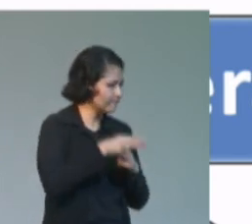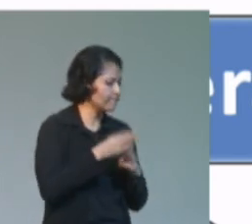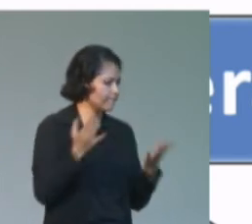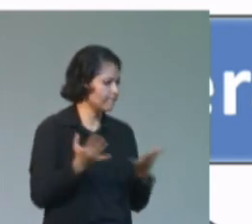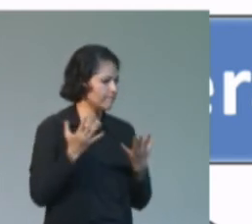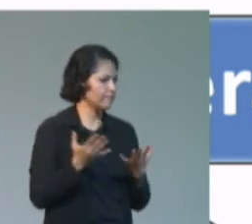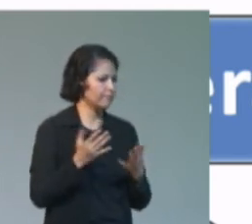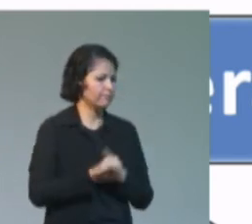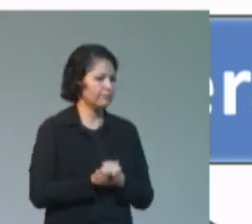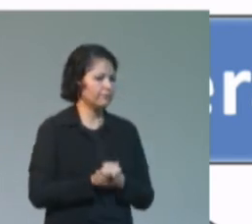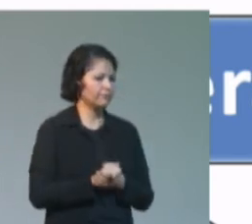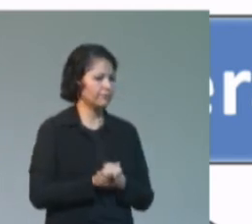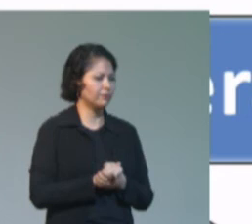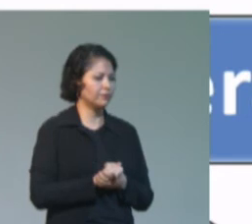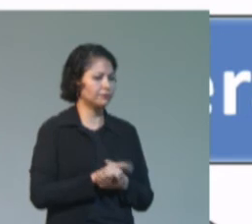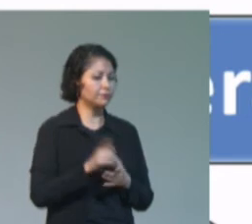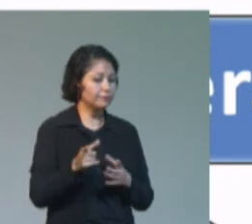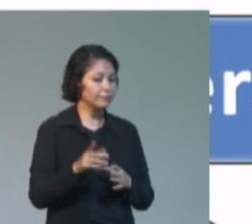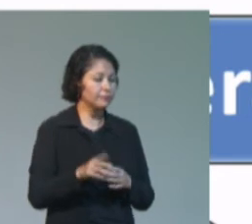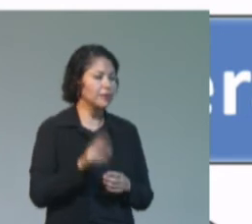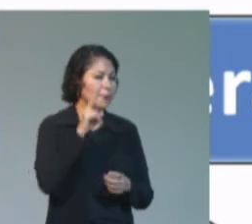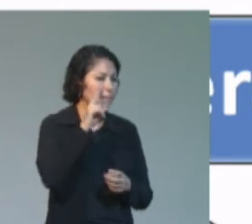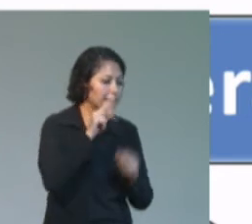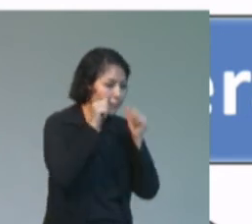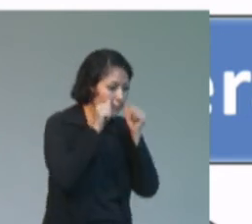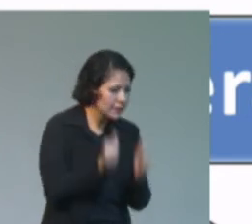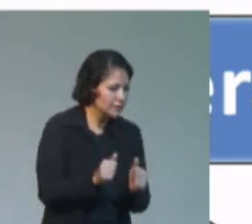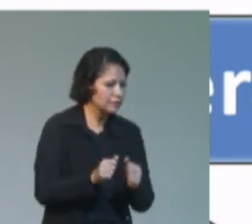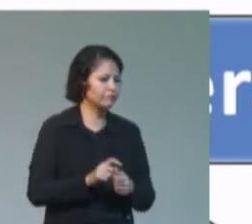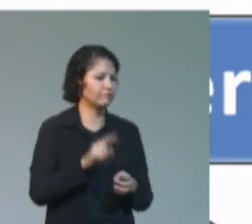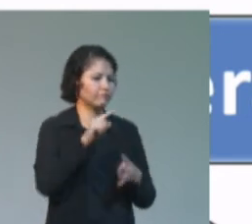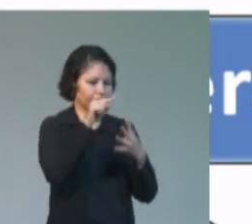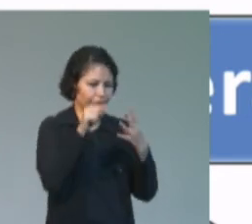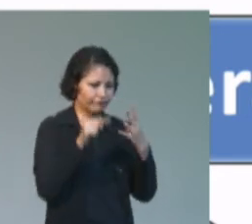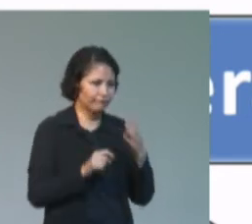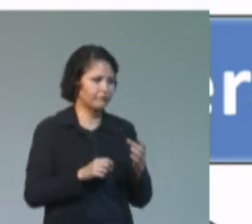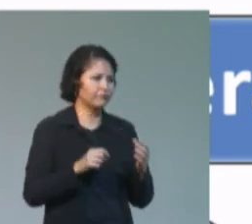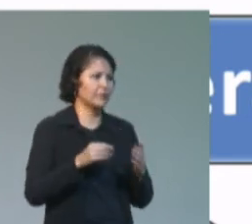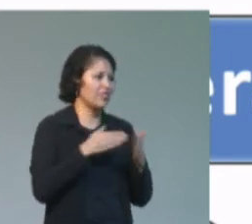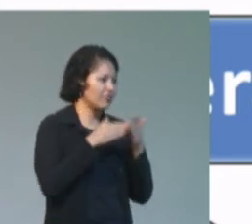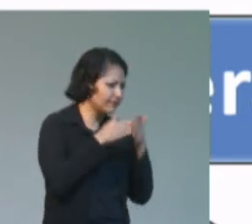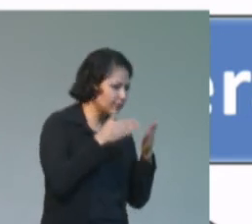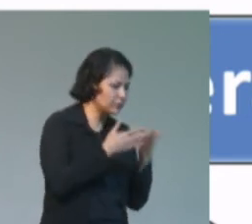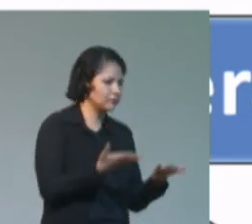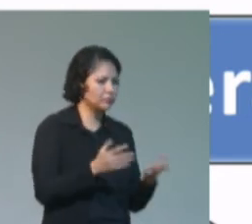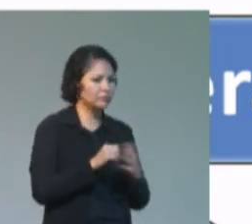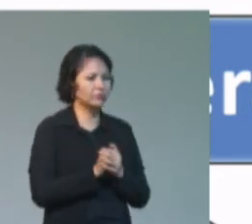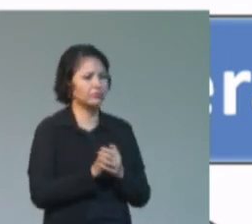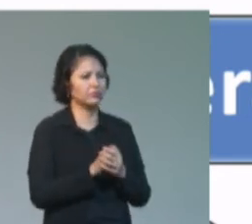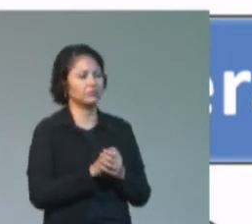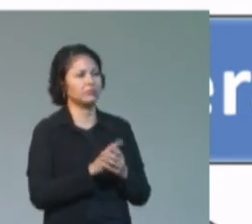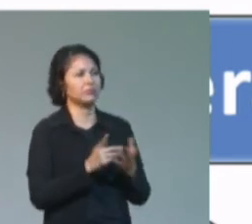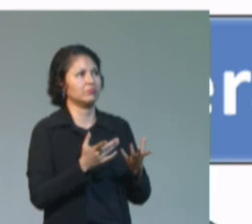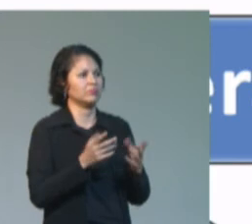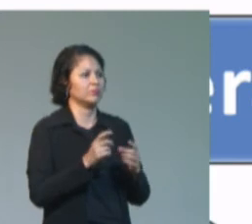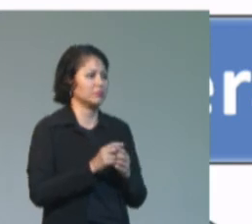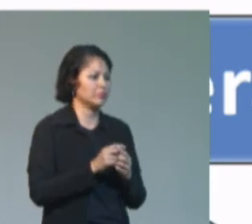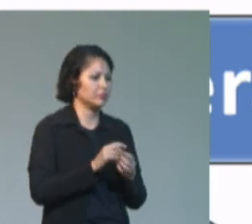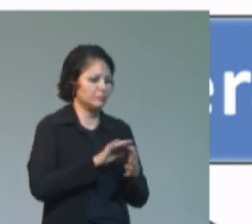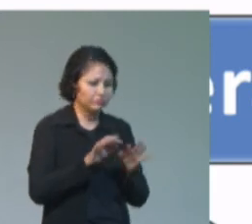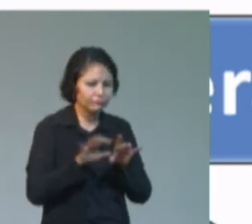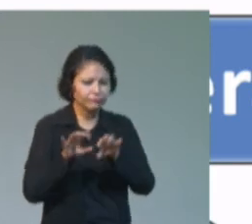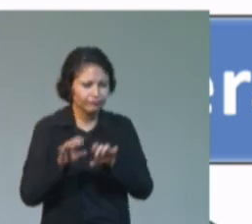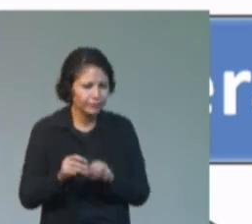toda una serie de variables del sistema como evaluamos como trasladamos los contenidos como los estructuramos